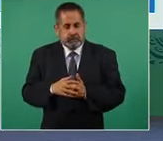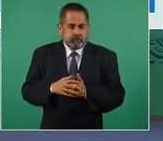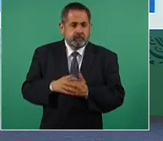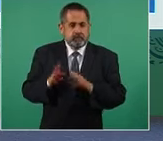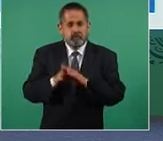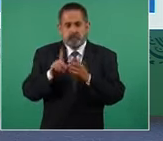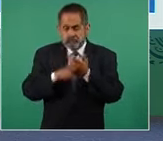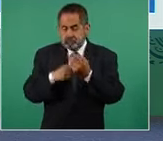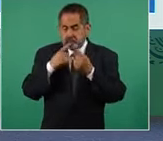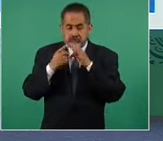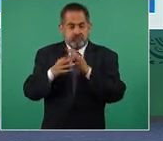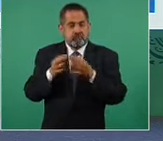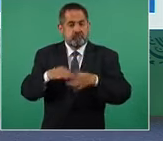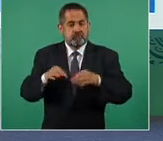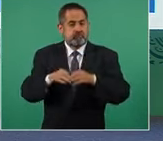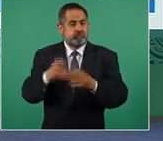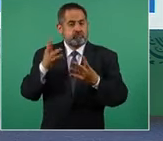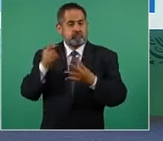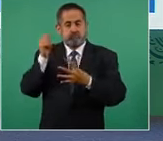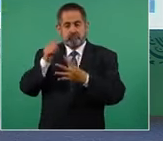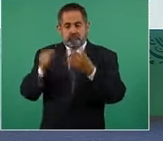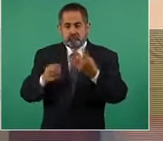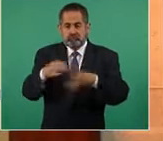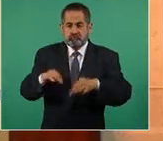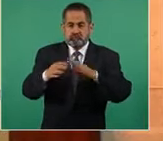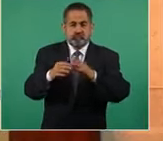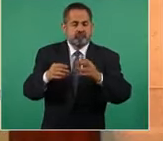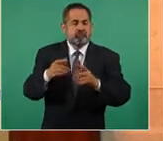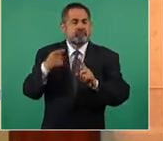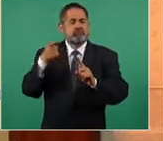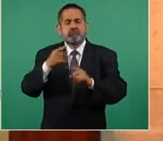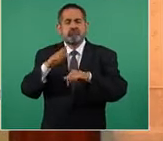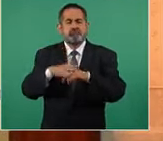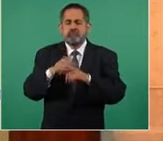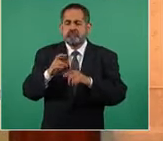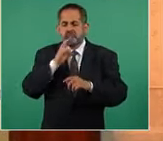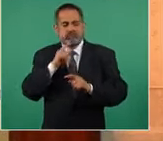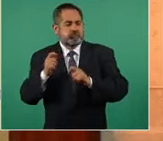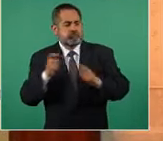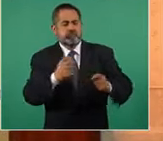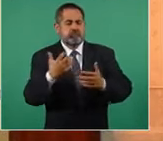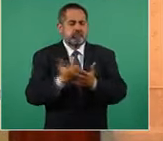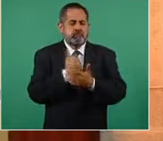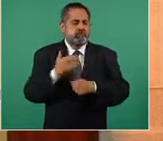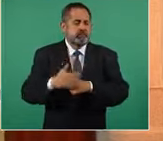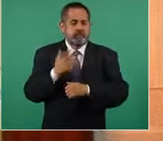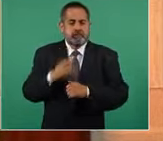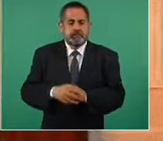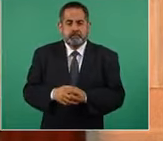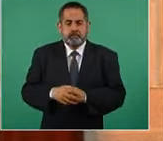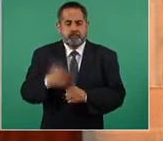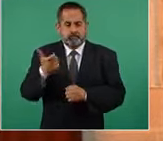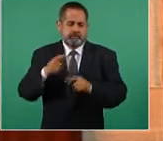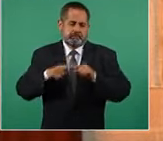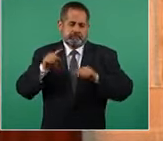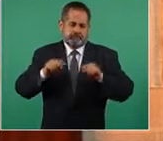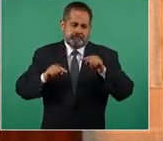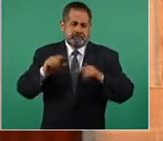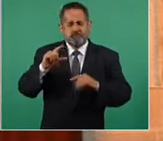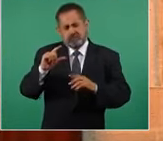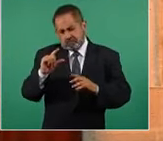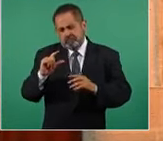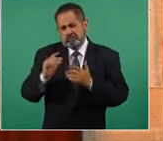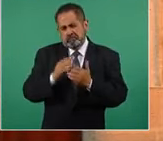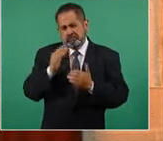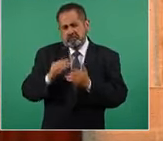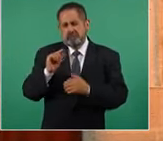quiero insistir en 4 factores fundamentales, por lo cual era importante. Primero, la diferencia de precio, que no es tan significativa,